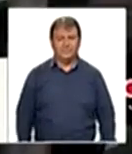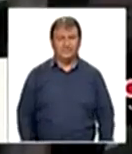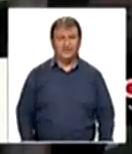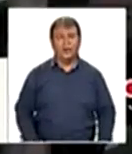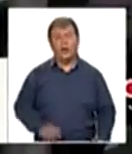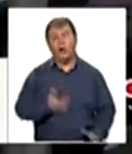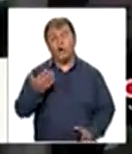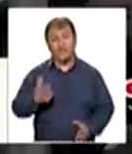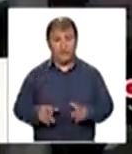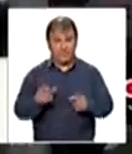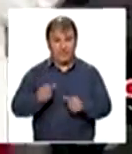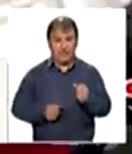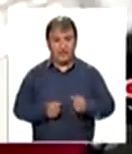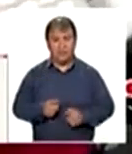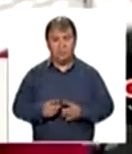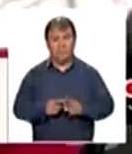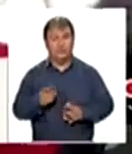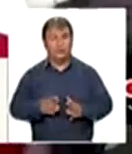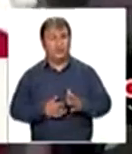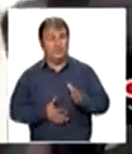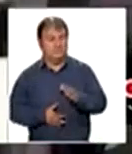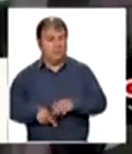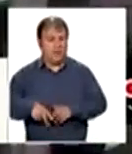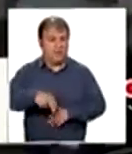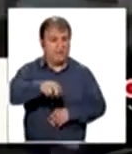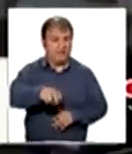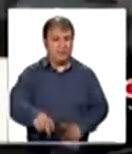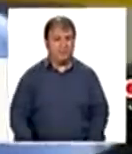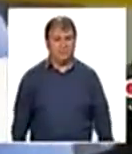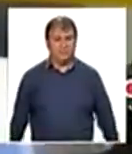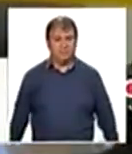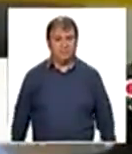Mientras que otras personas solo seguían su camino.